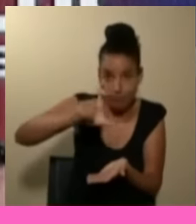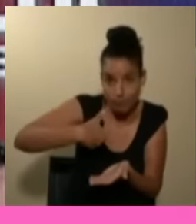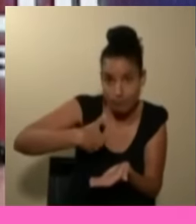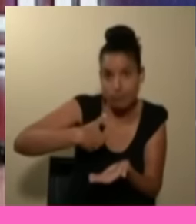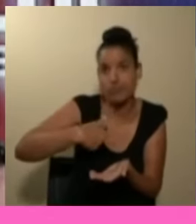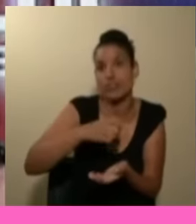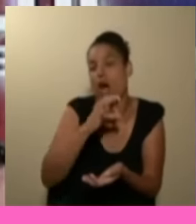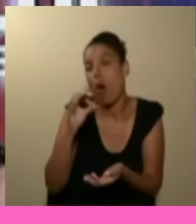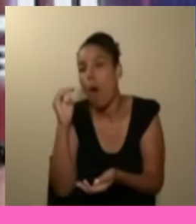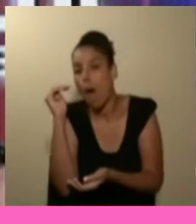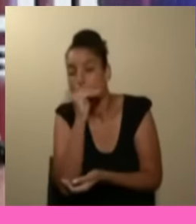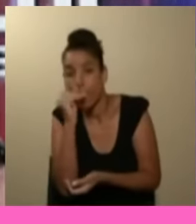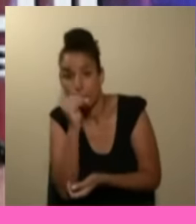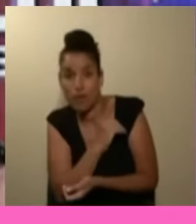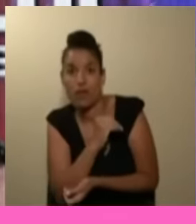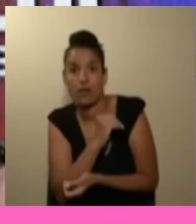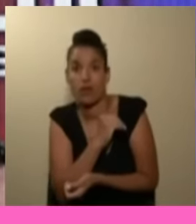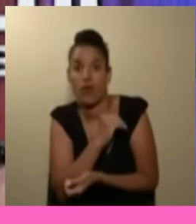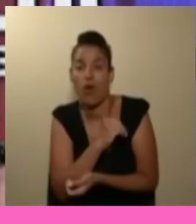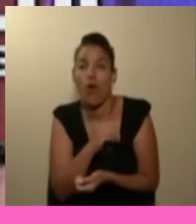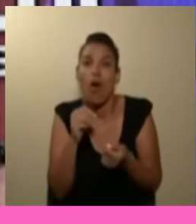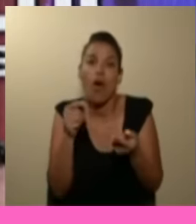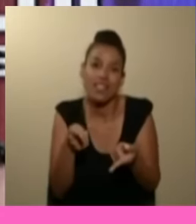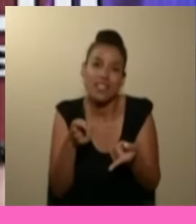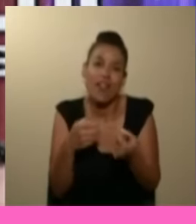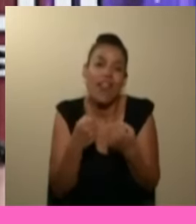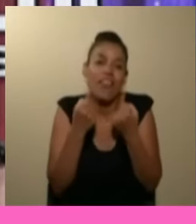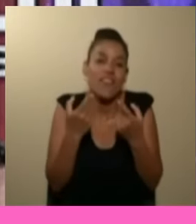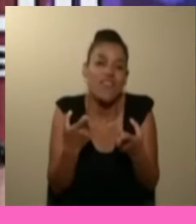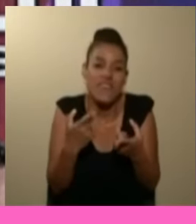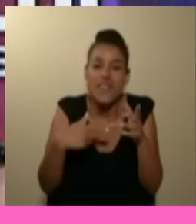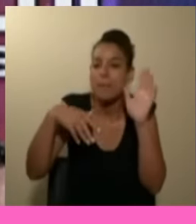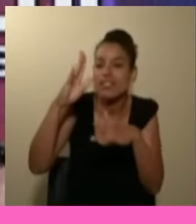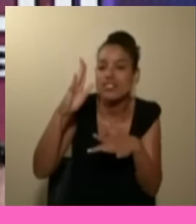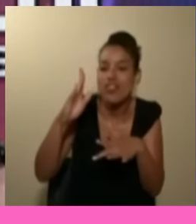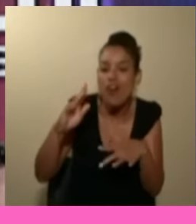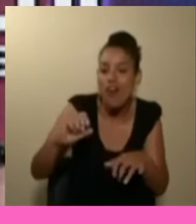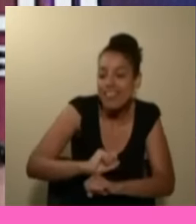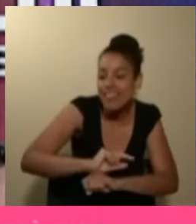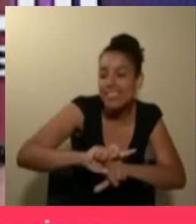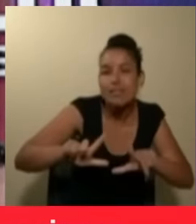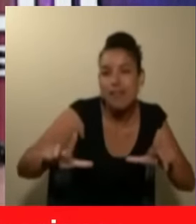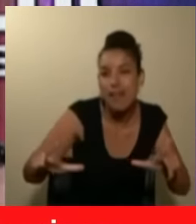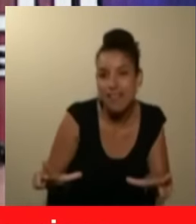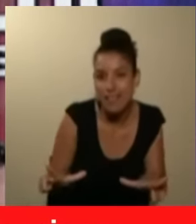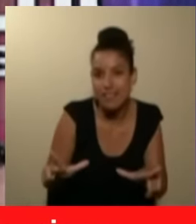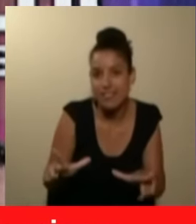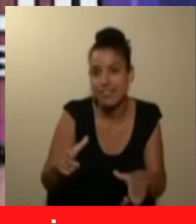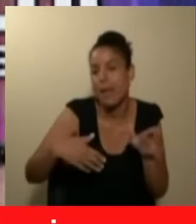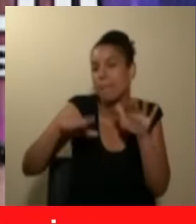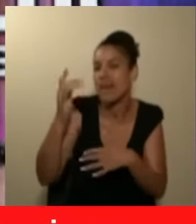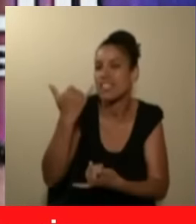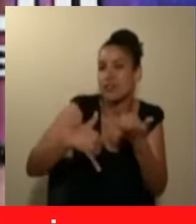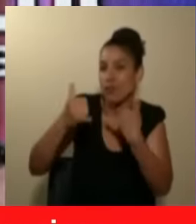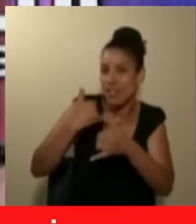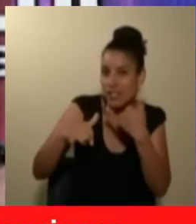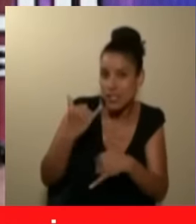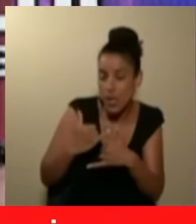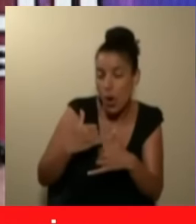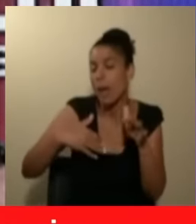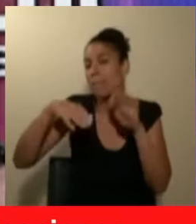medios electrónicos. Eso da más transparencia, más información, más eficiencia, menos costos, más